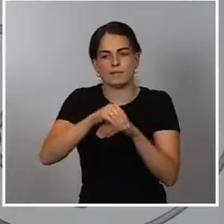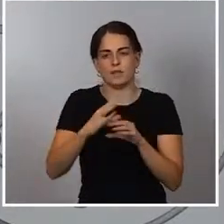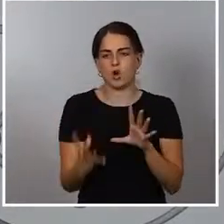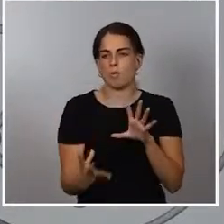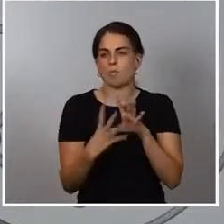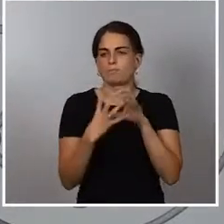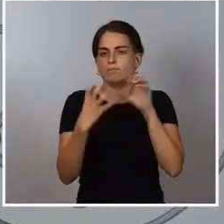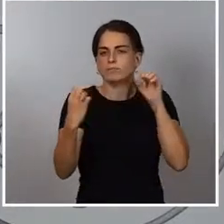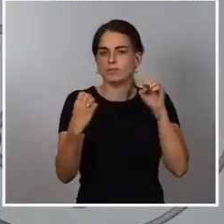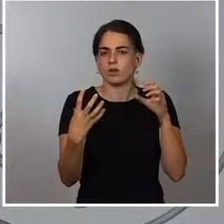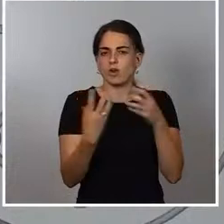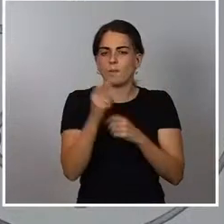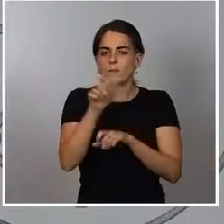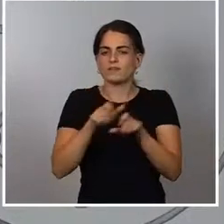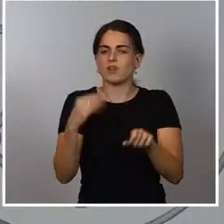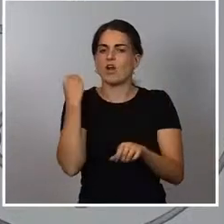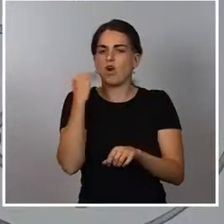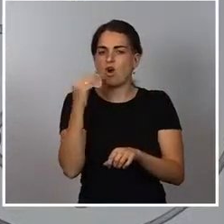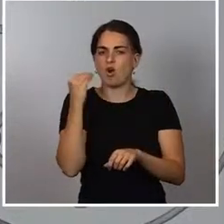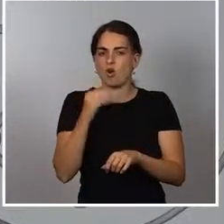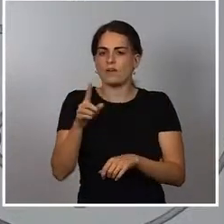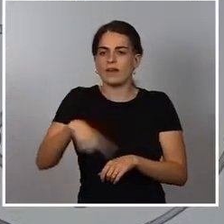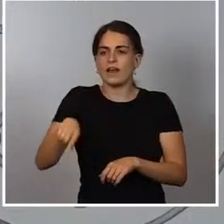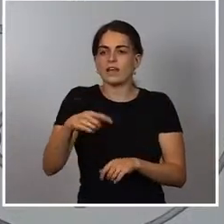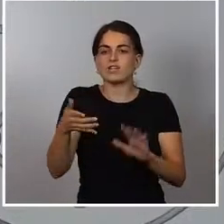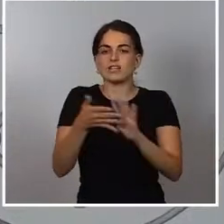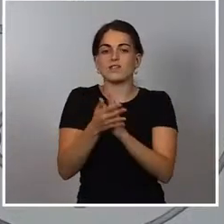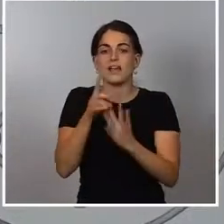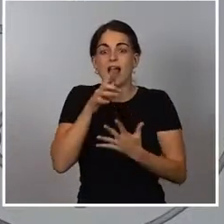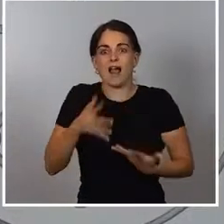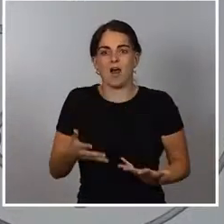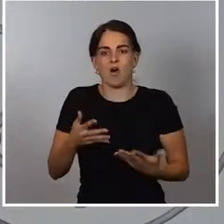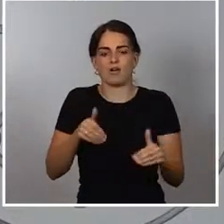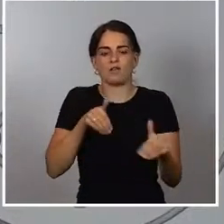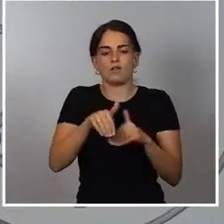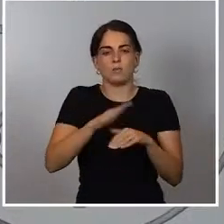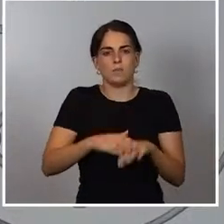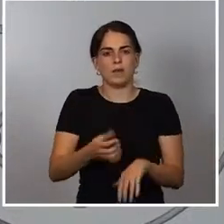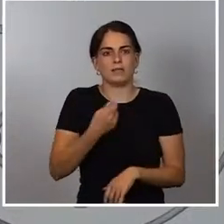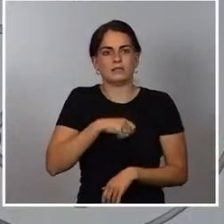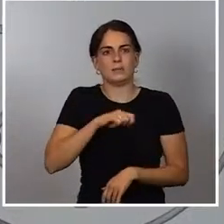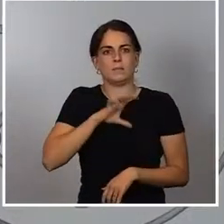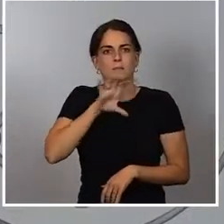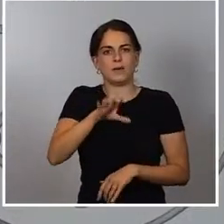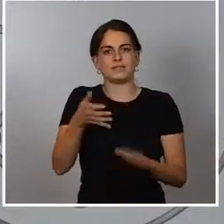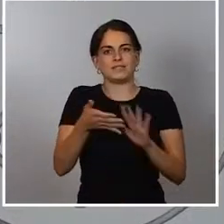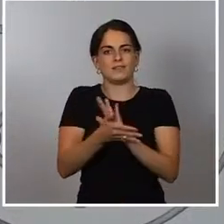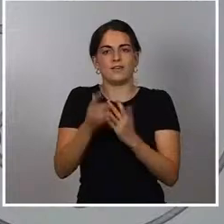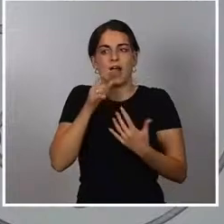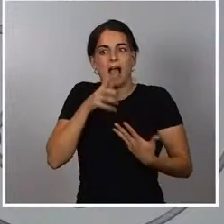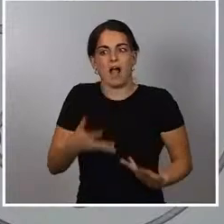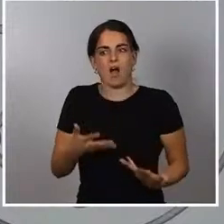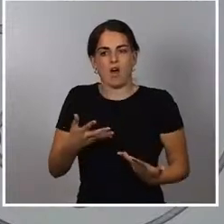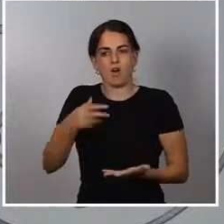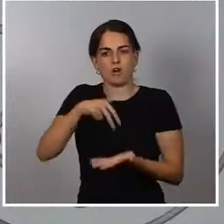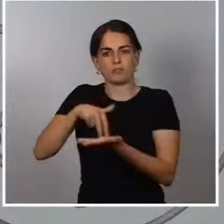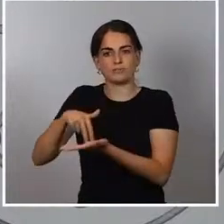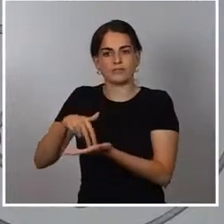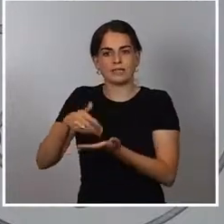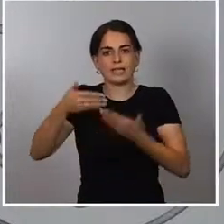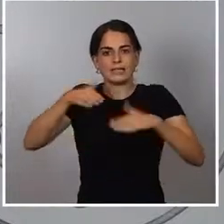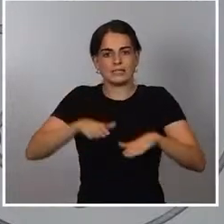gente joven porque son el presente y el futuro de nuestro país y el presente y el futuro nuestro país tenemos que cuidarlos